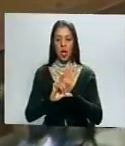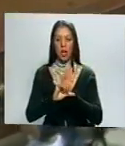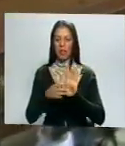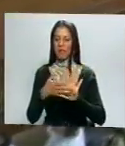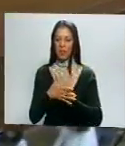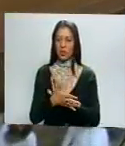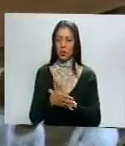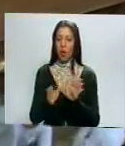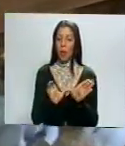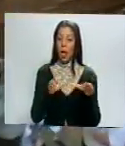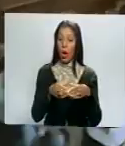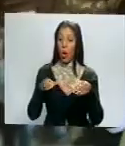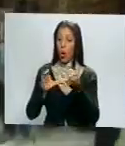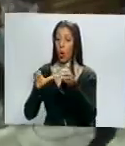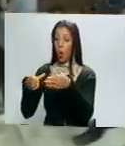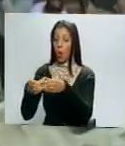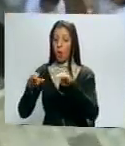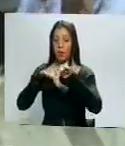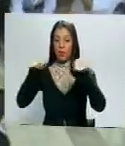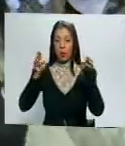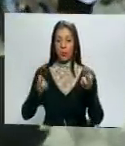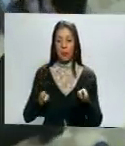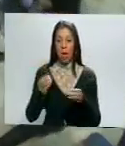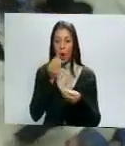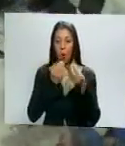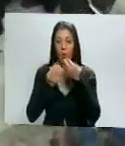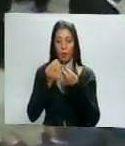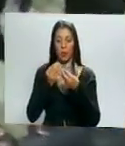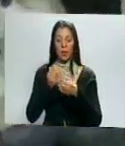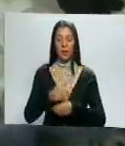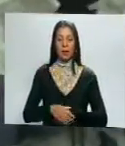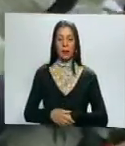los comités locales de abastecimiento y producción.